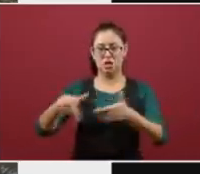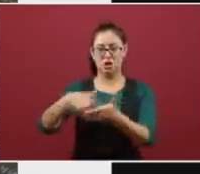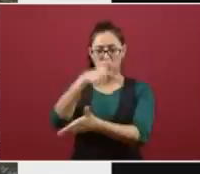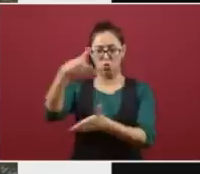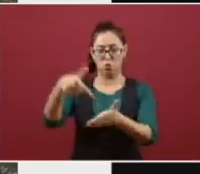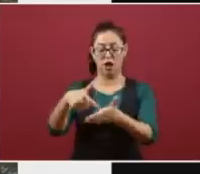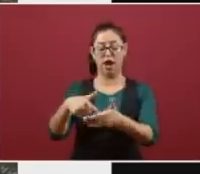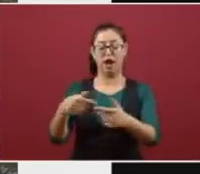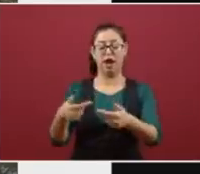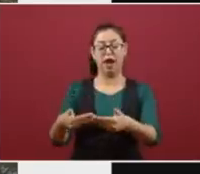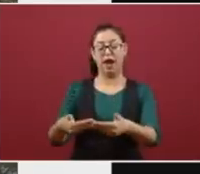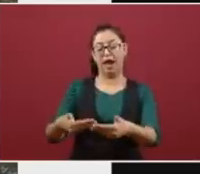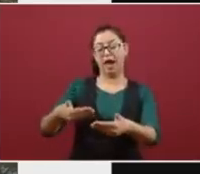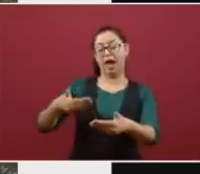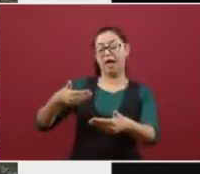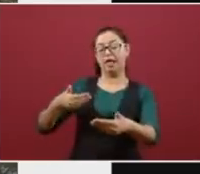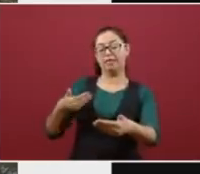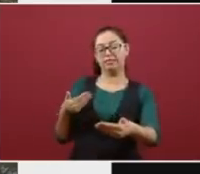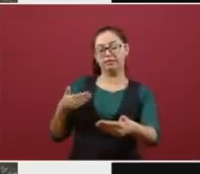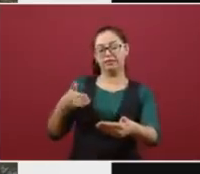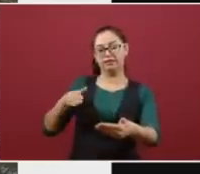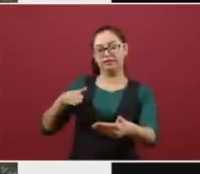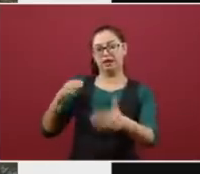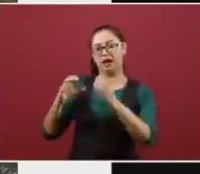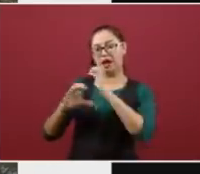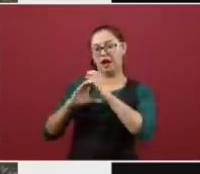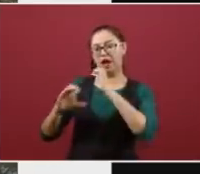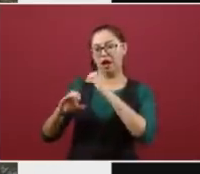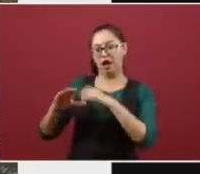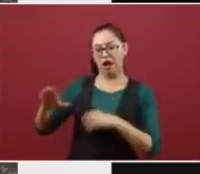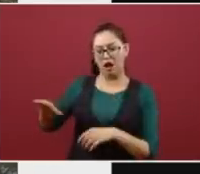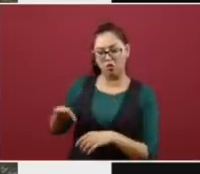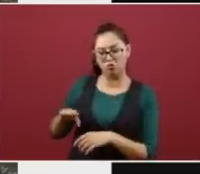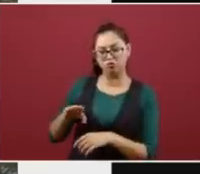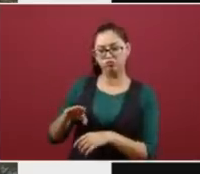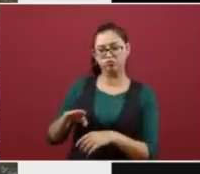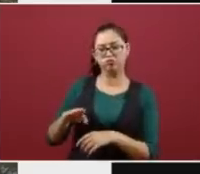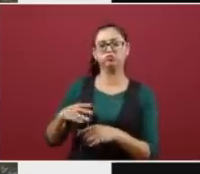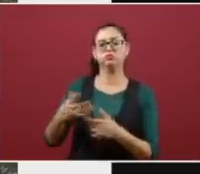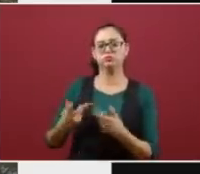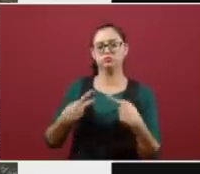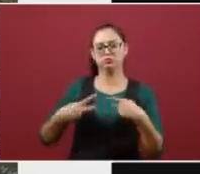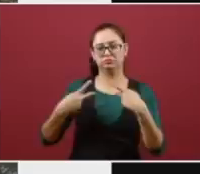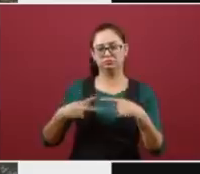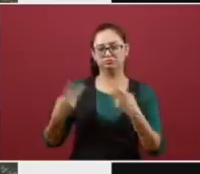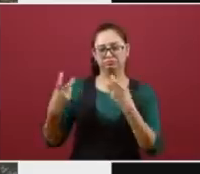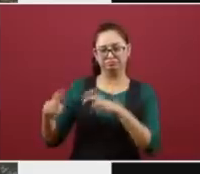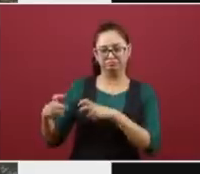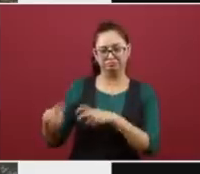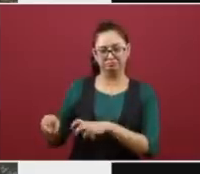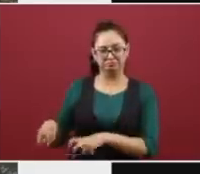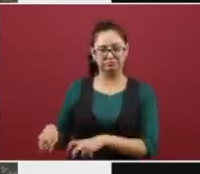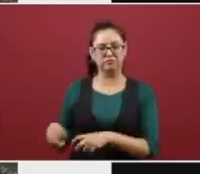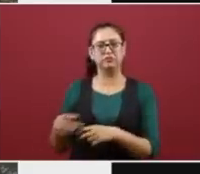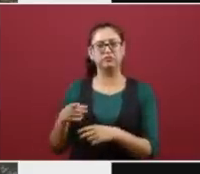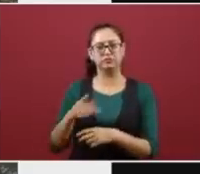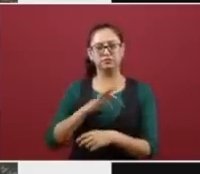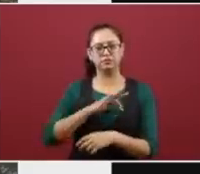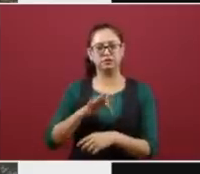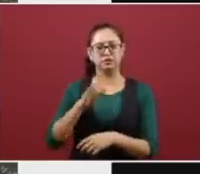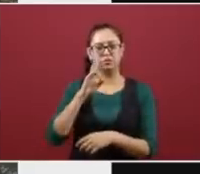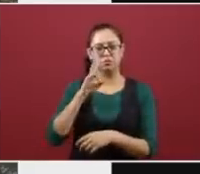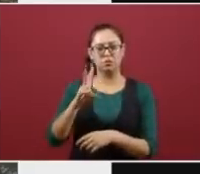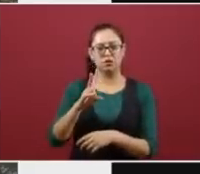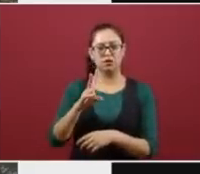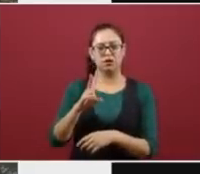autobús y fueron bajados los indocumentados aquí como pueden ver está al